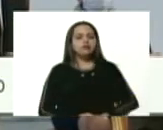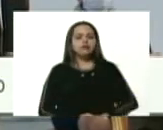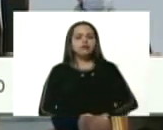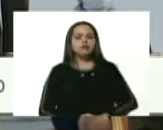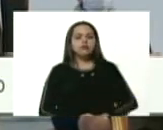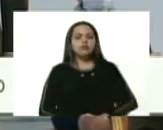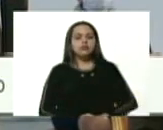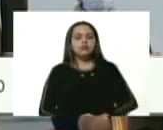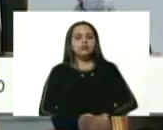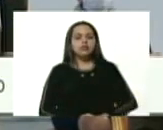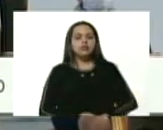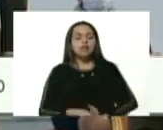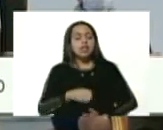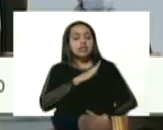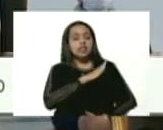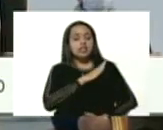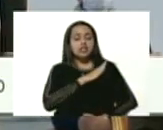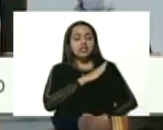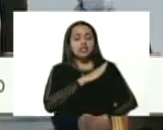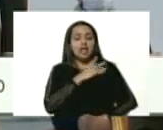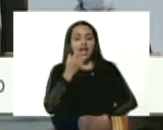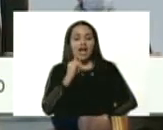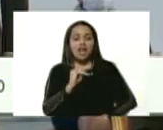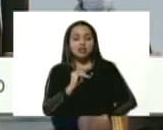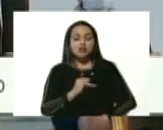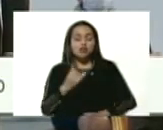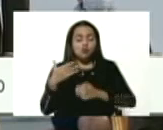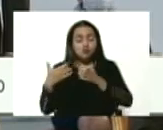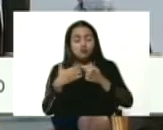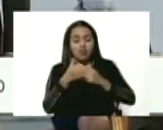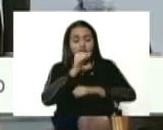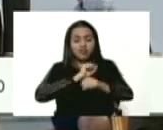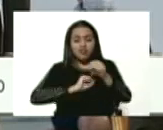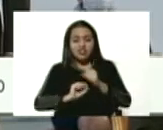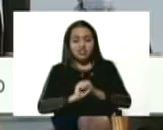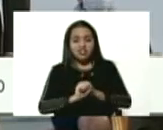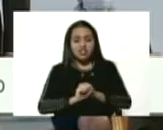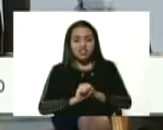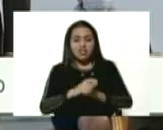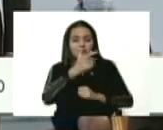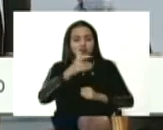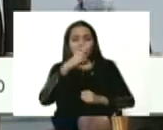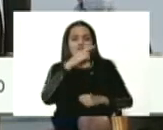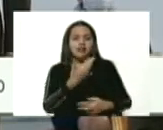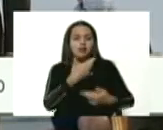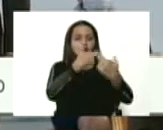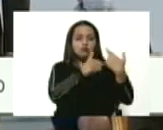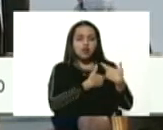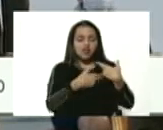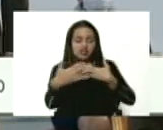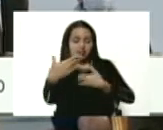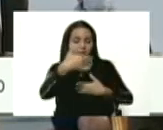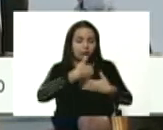Tenemos una guerra contra los trocheros y los irresponsables. Y tenemos que ganarla por la salud de la familia